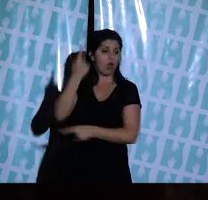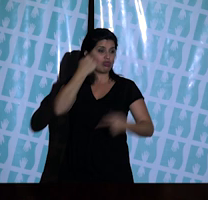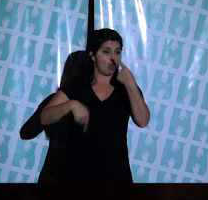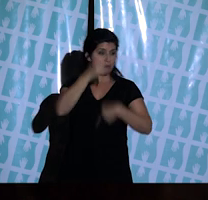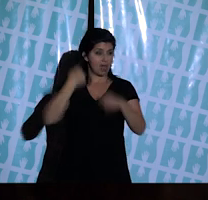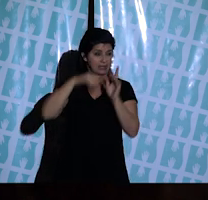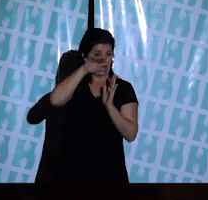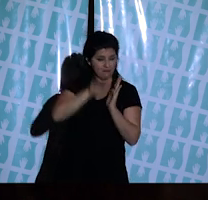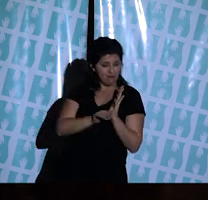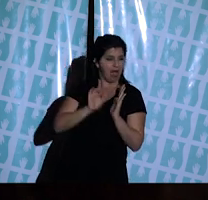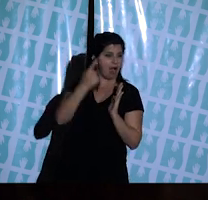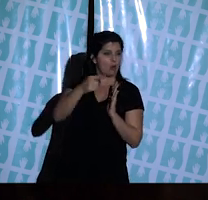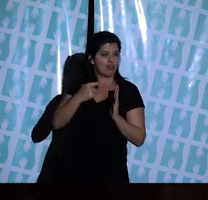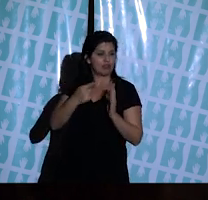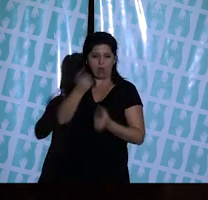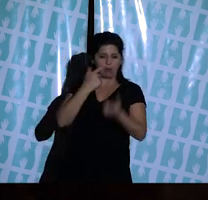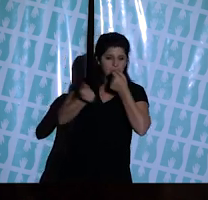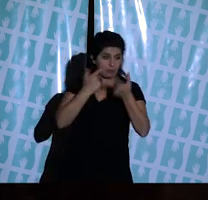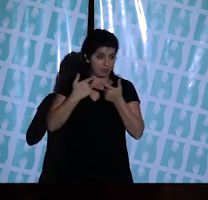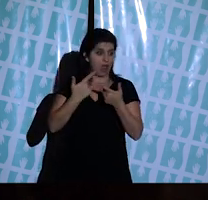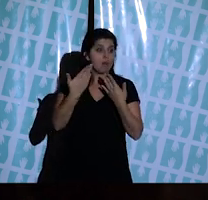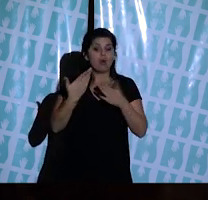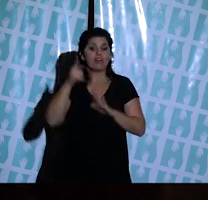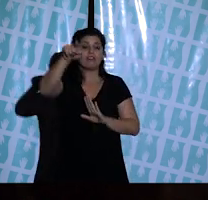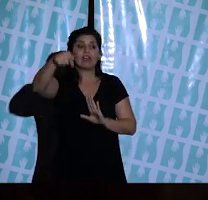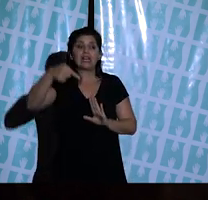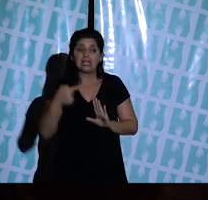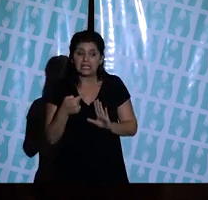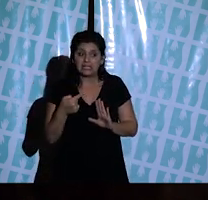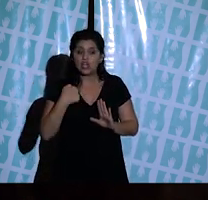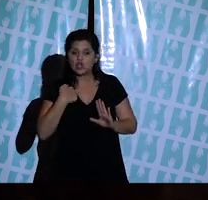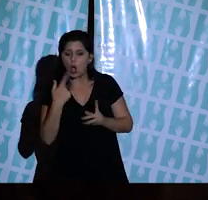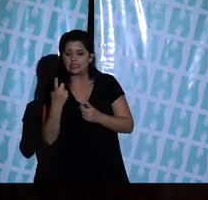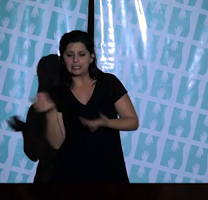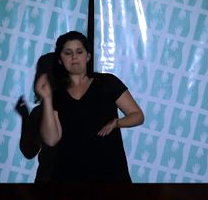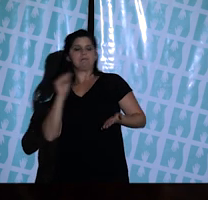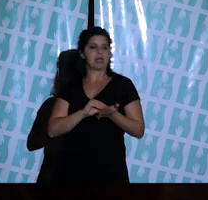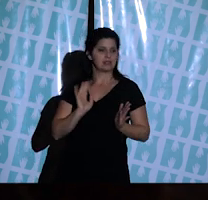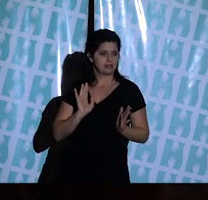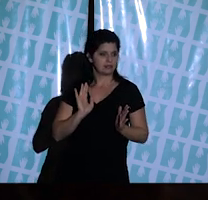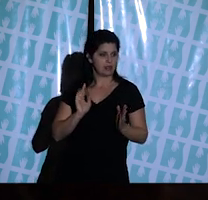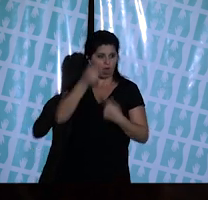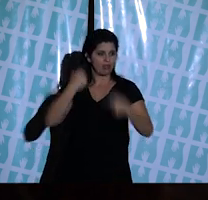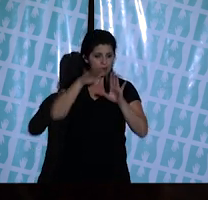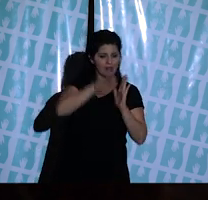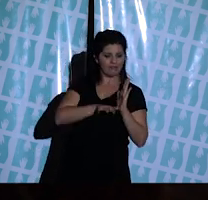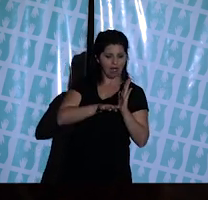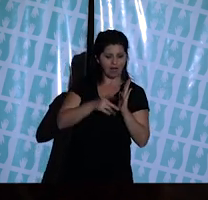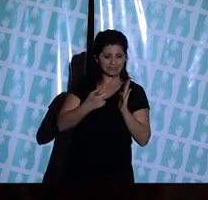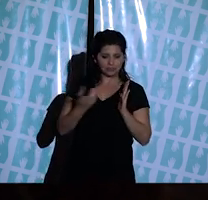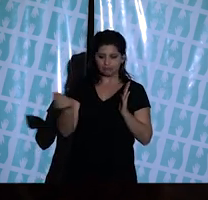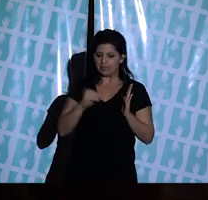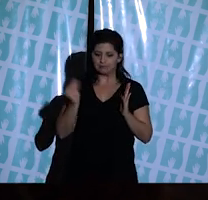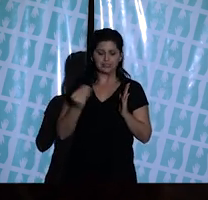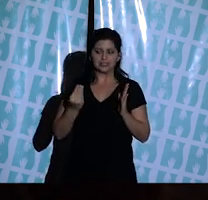más propenso a seguir buscando una droga para compensar desde afuera. Entonces es un